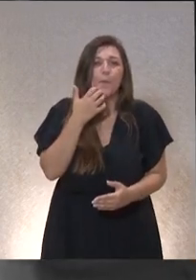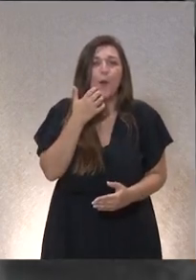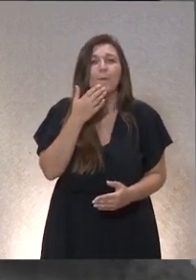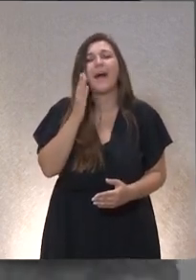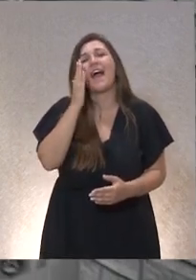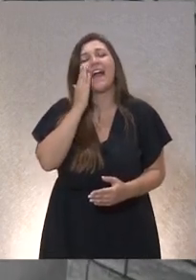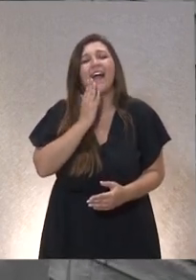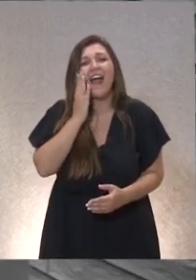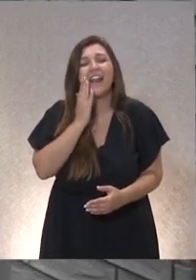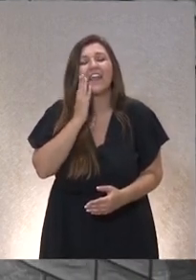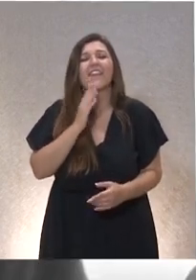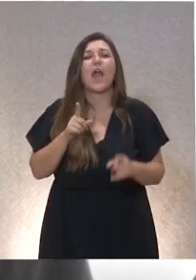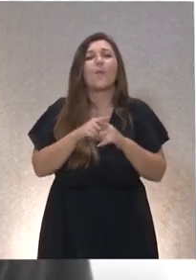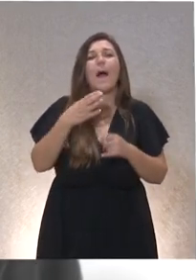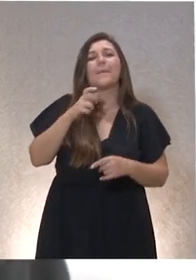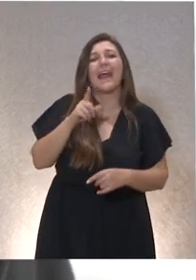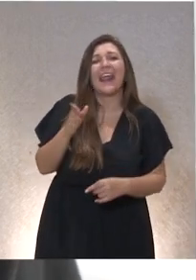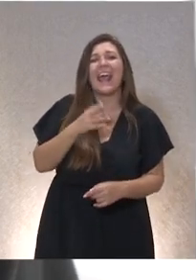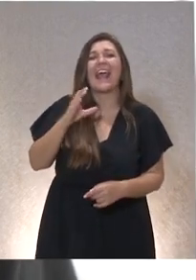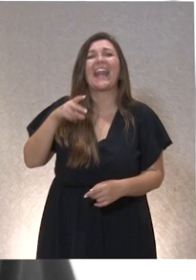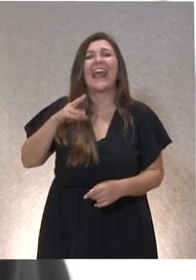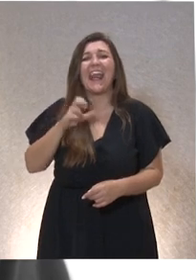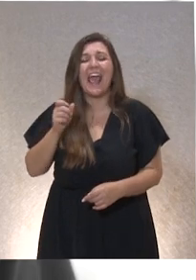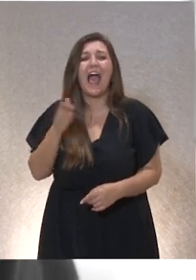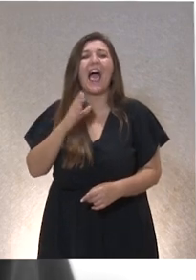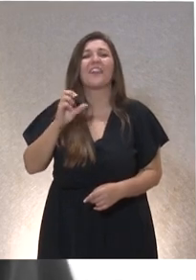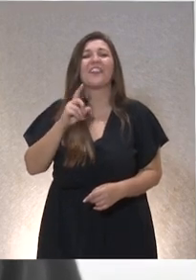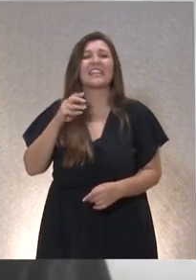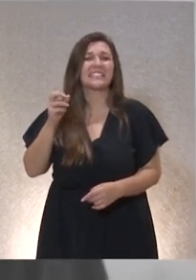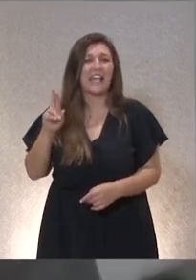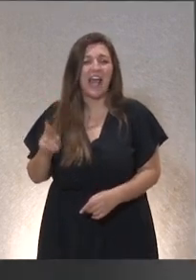una caricia igual que a Belén aa a César